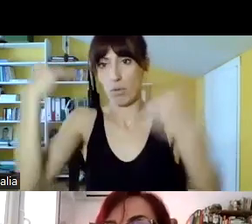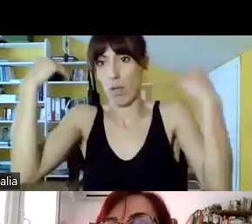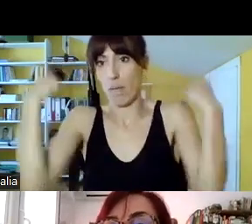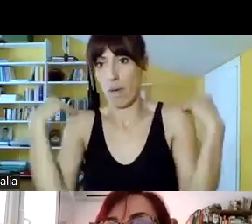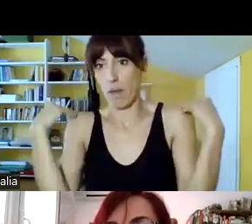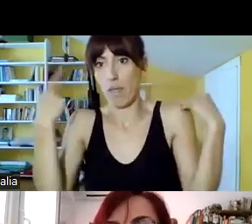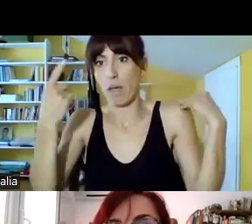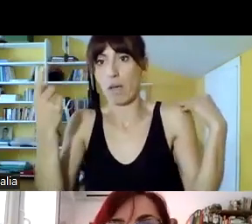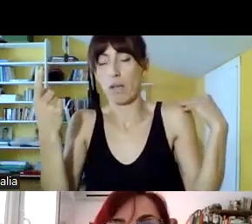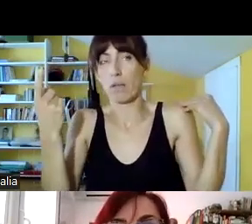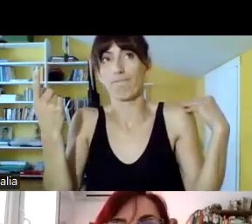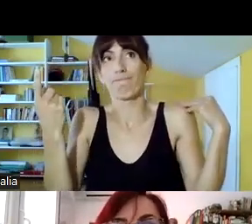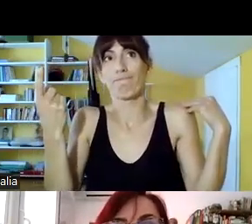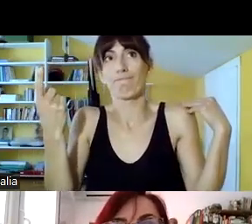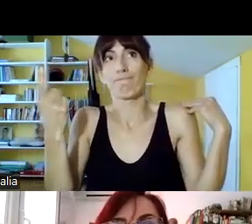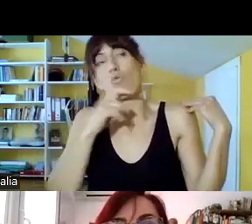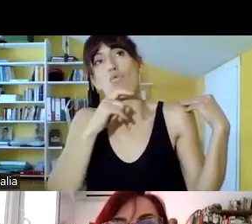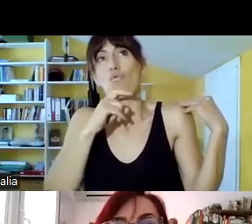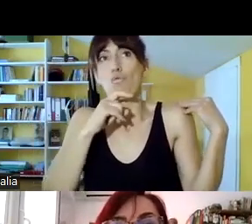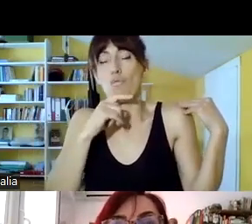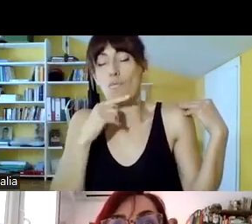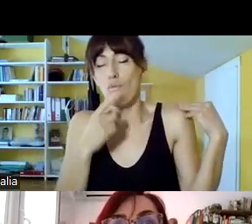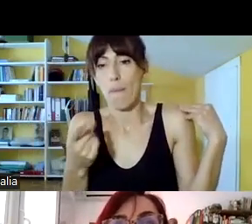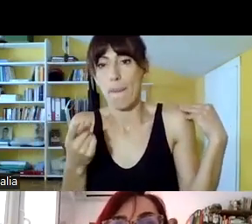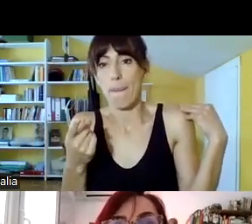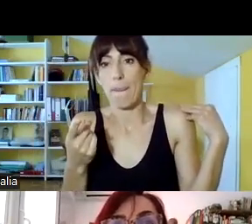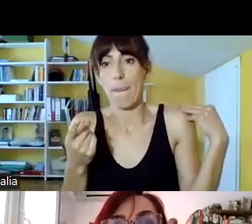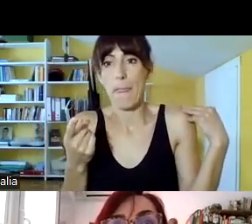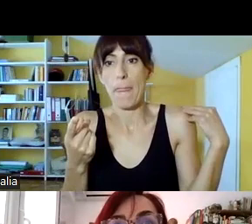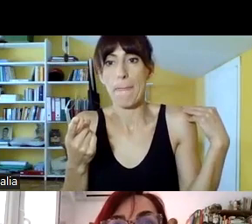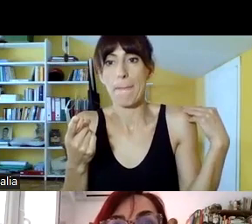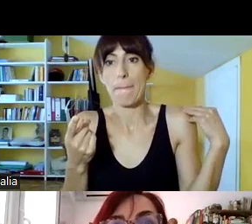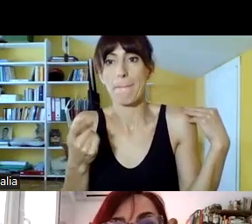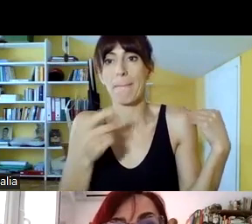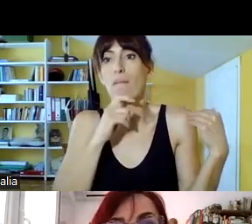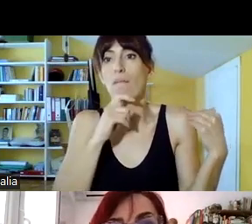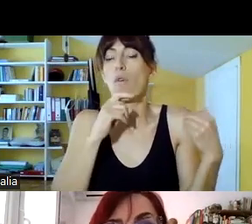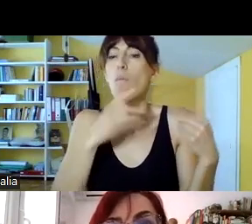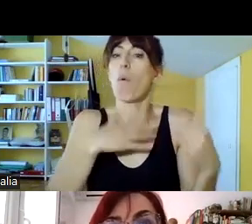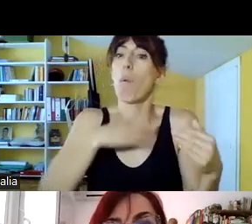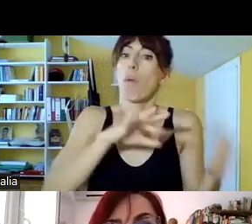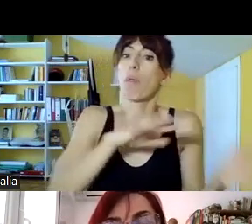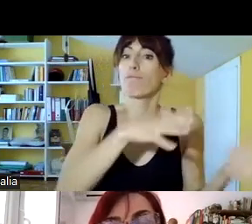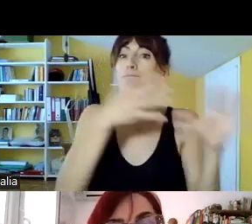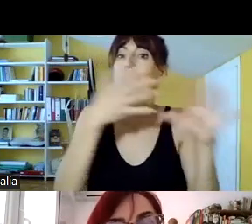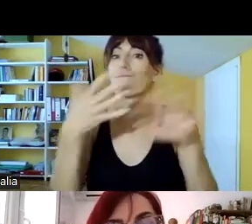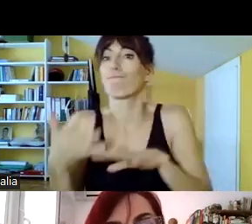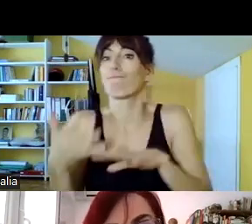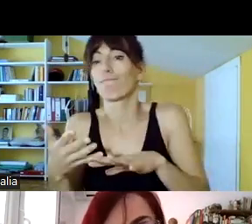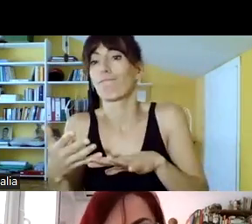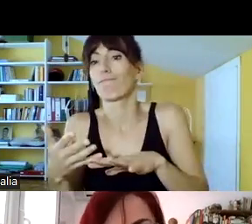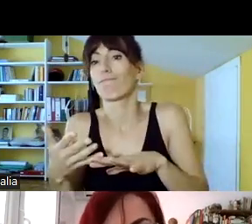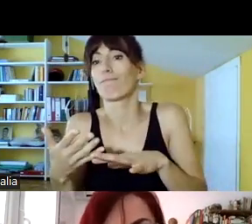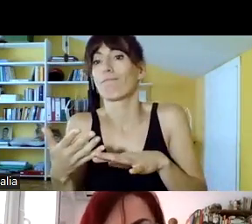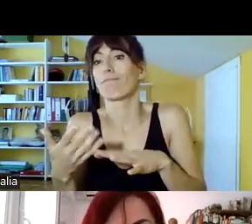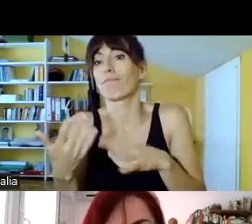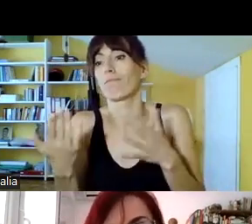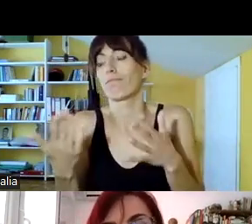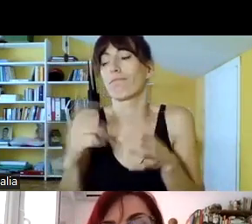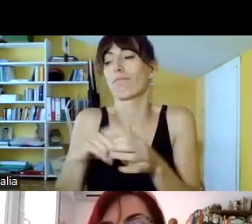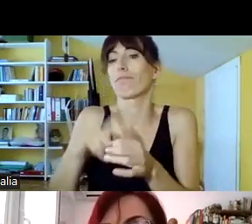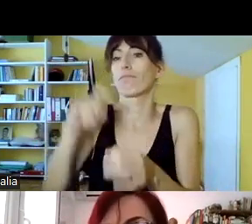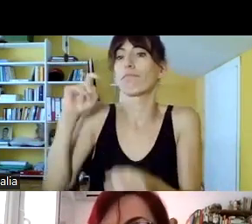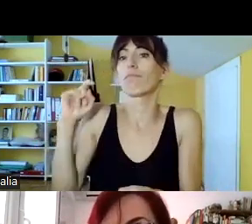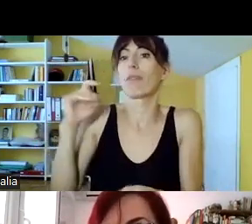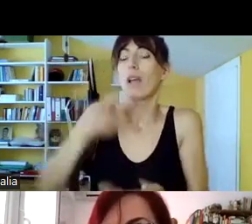y de cómo eso se puede subvertir sin desembarazarnos de